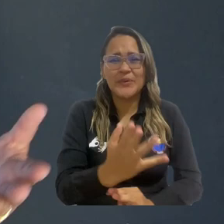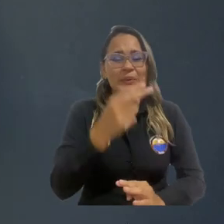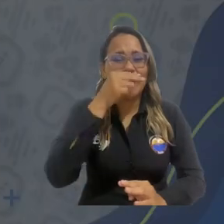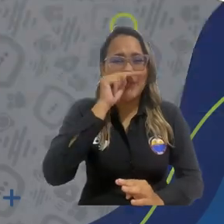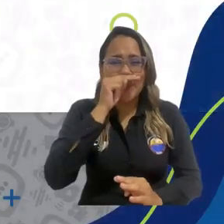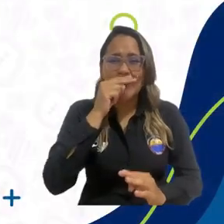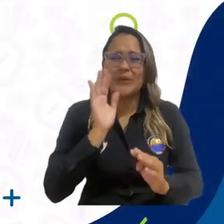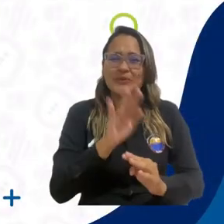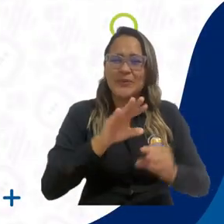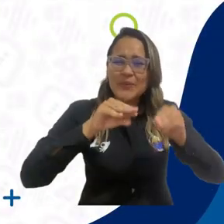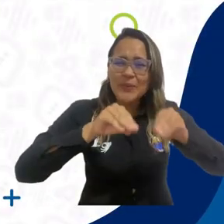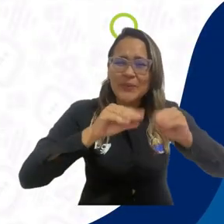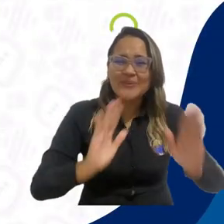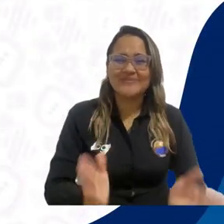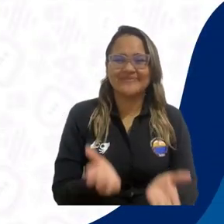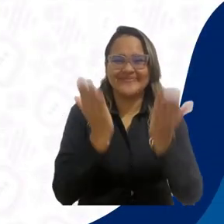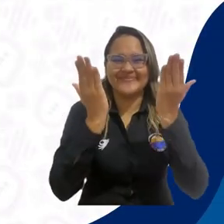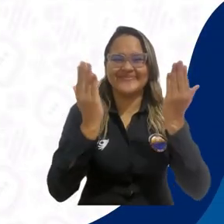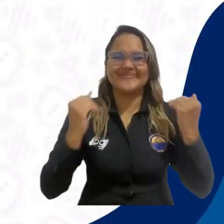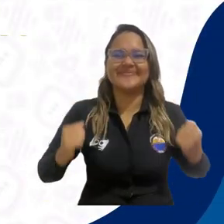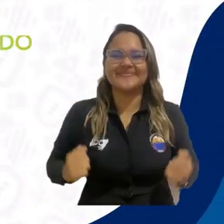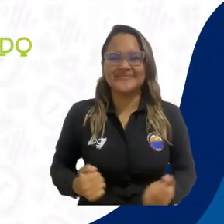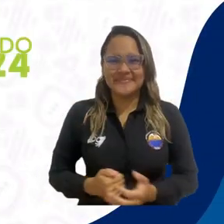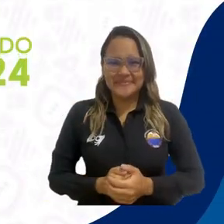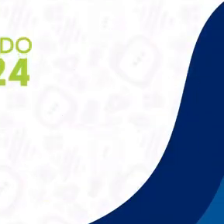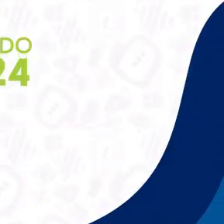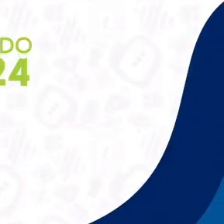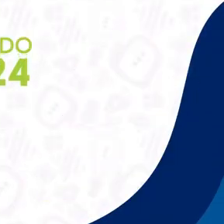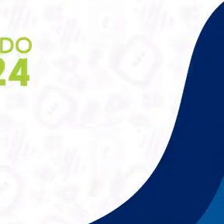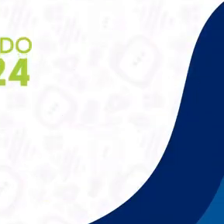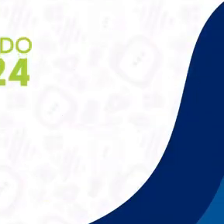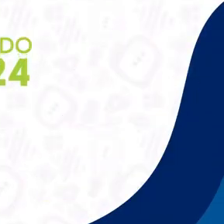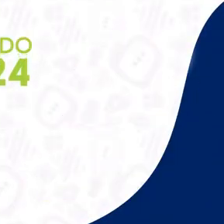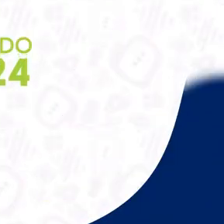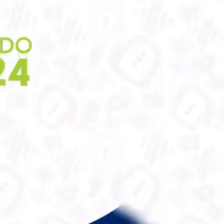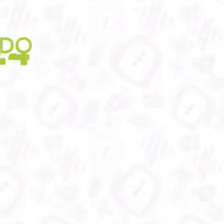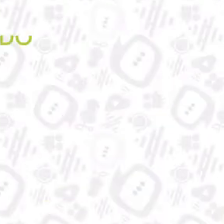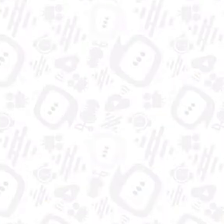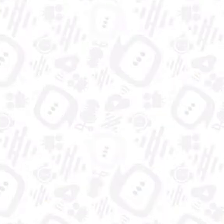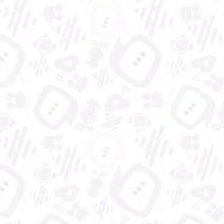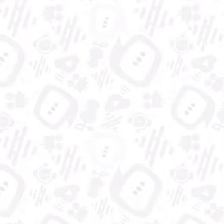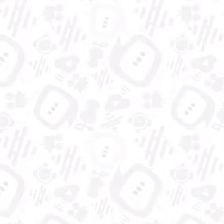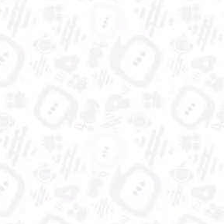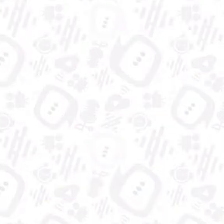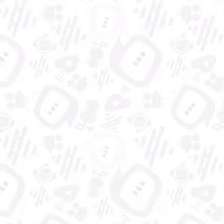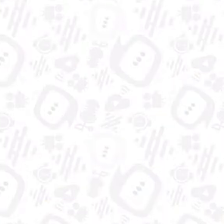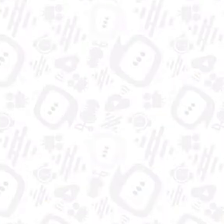a nuestra niñez. Universidad del Magdalena, aún más incluyente e innovadora.